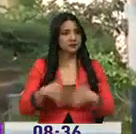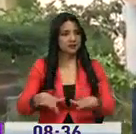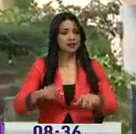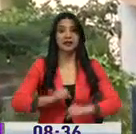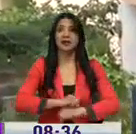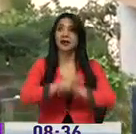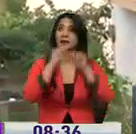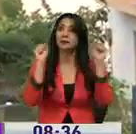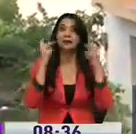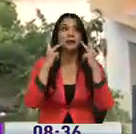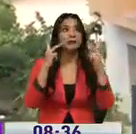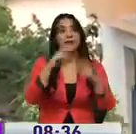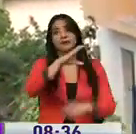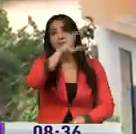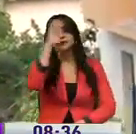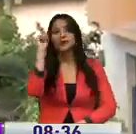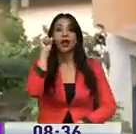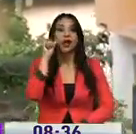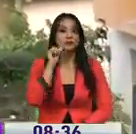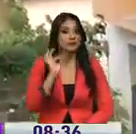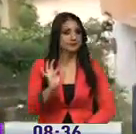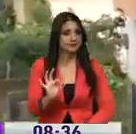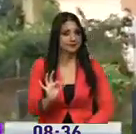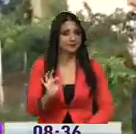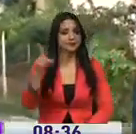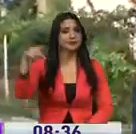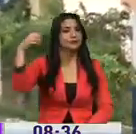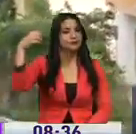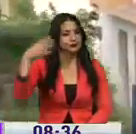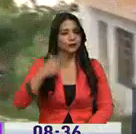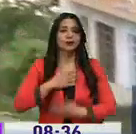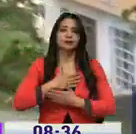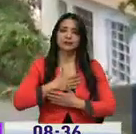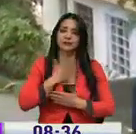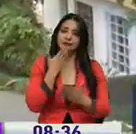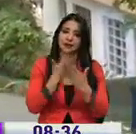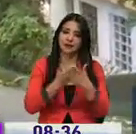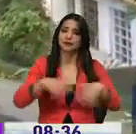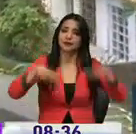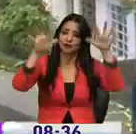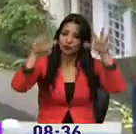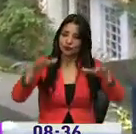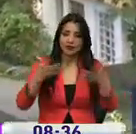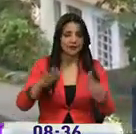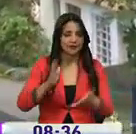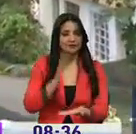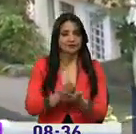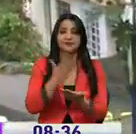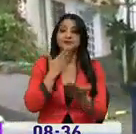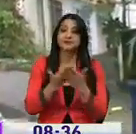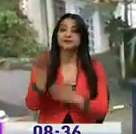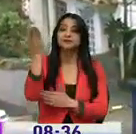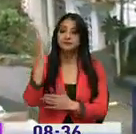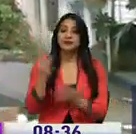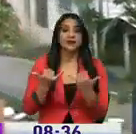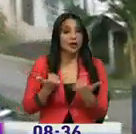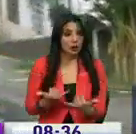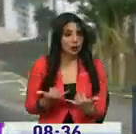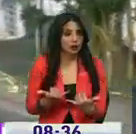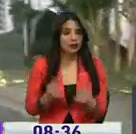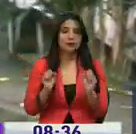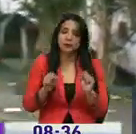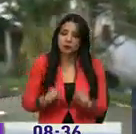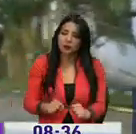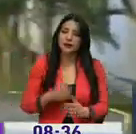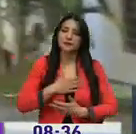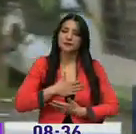amaneció, mire, un cielo despejado, tenemos un clima excelente. A Dios gracias porque podemos en este caso tener